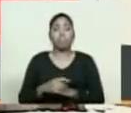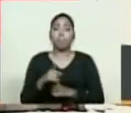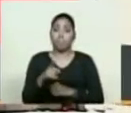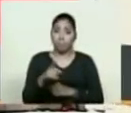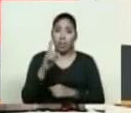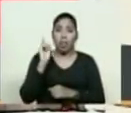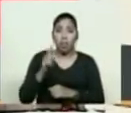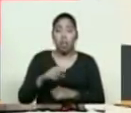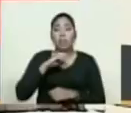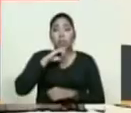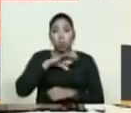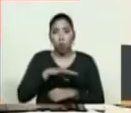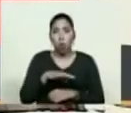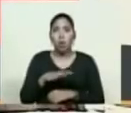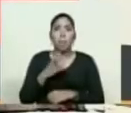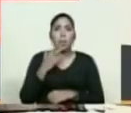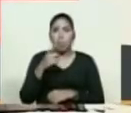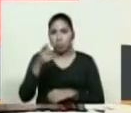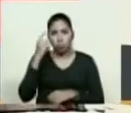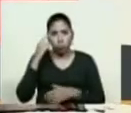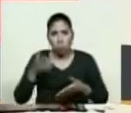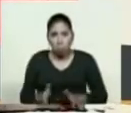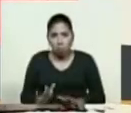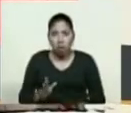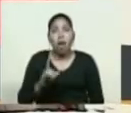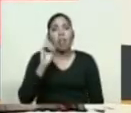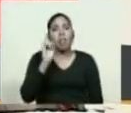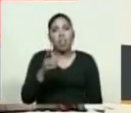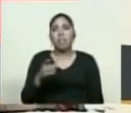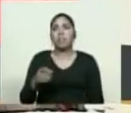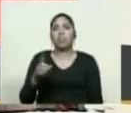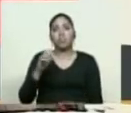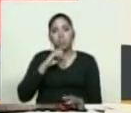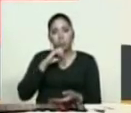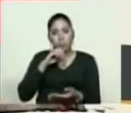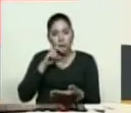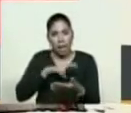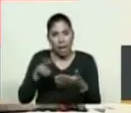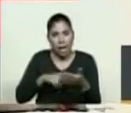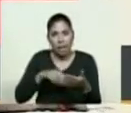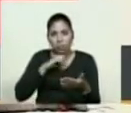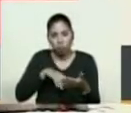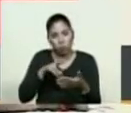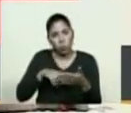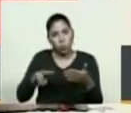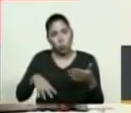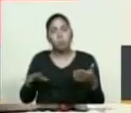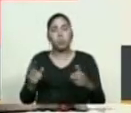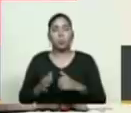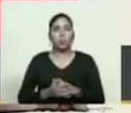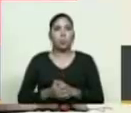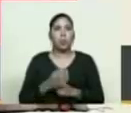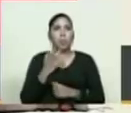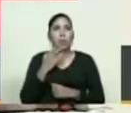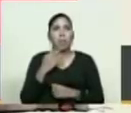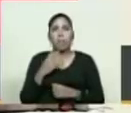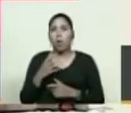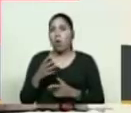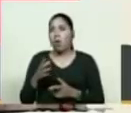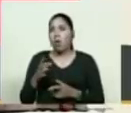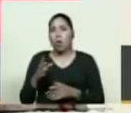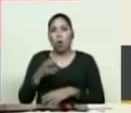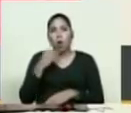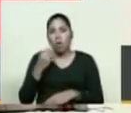revisarlo. Muchachos, recogían de las calles del Valle, de las calles de la Nueva Granada, de las calles de las Fuerzas